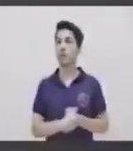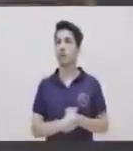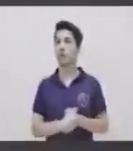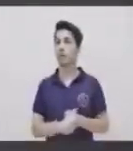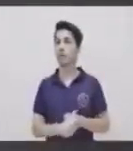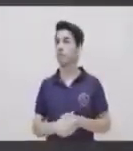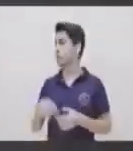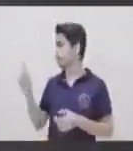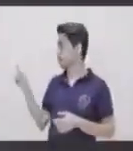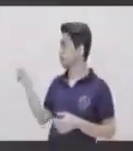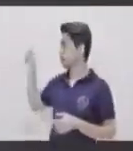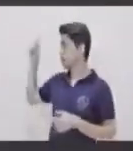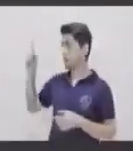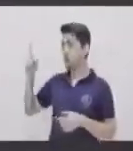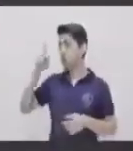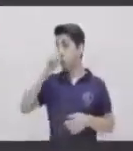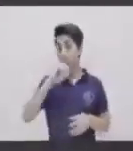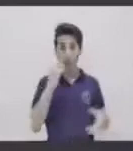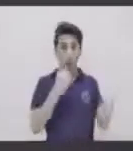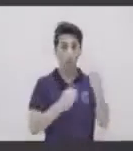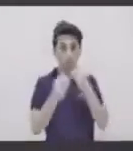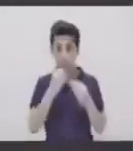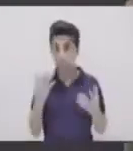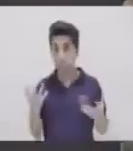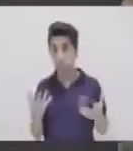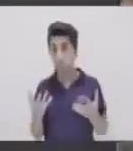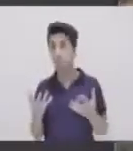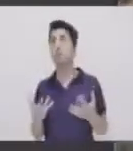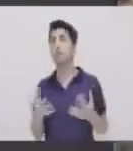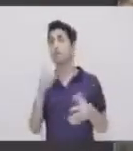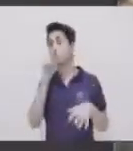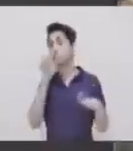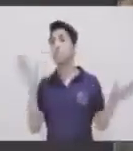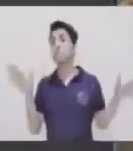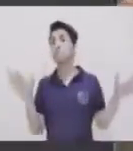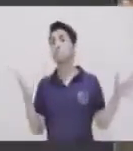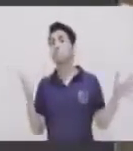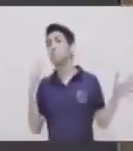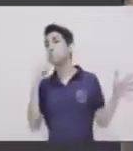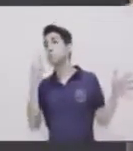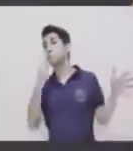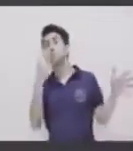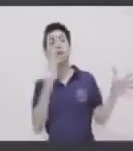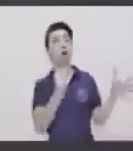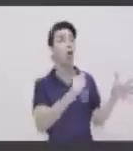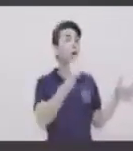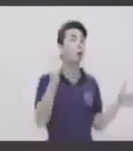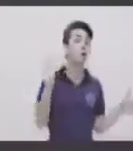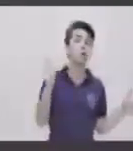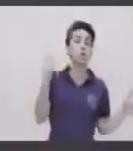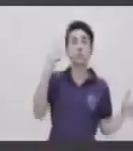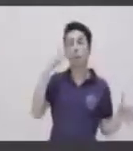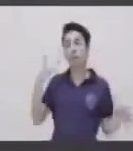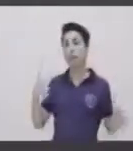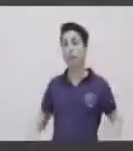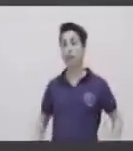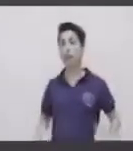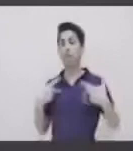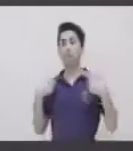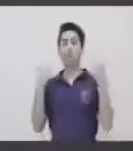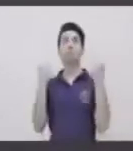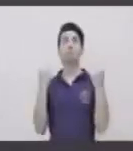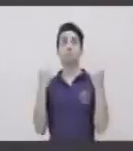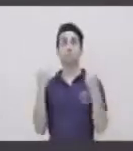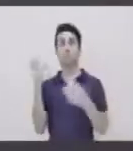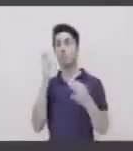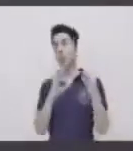supuesto. Entonces, al no existir fuente de alimento, el ave automáticamente o busca otros espacios para